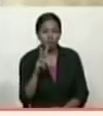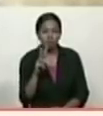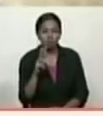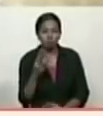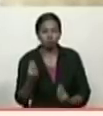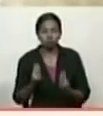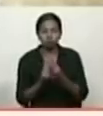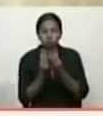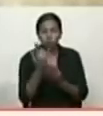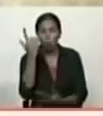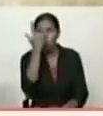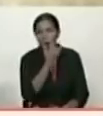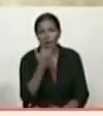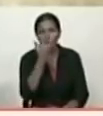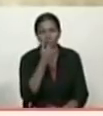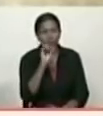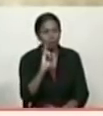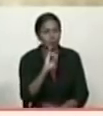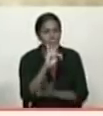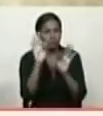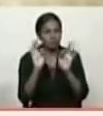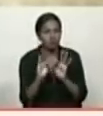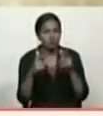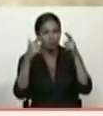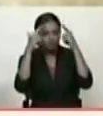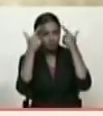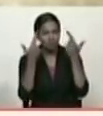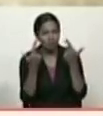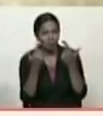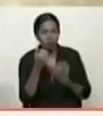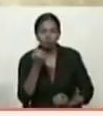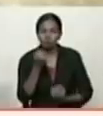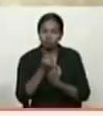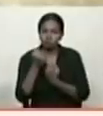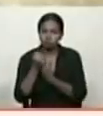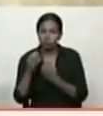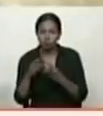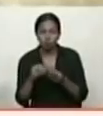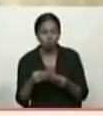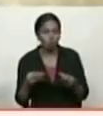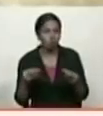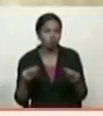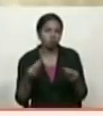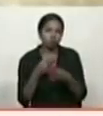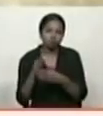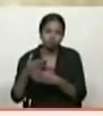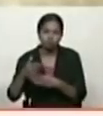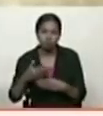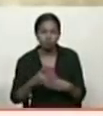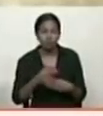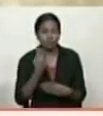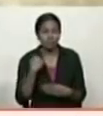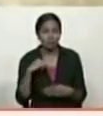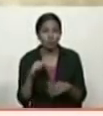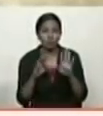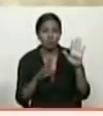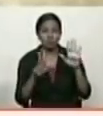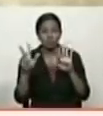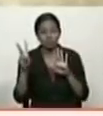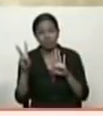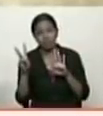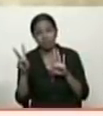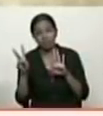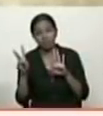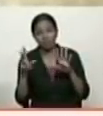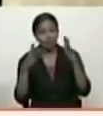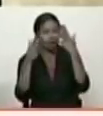como la calificaba el comandante Hugo Chávez, reforzando nuestra cooperación. Tenemos 17 embajadas